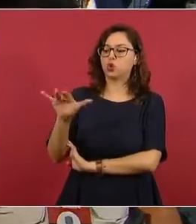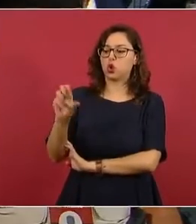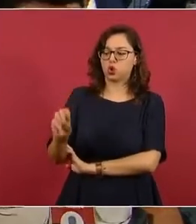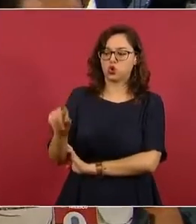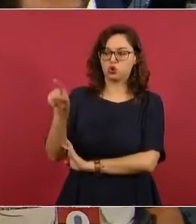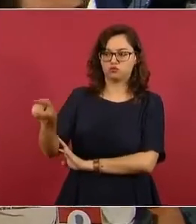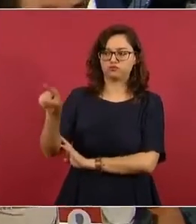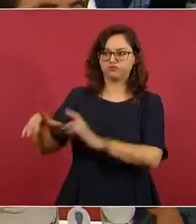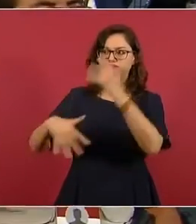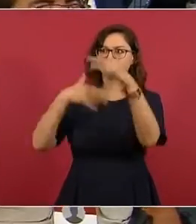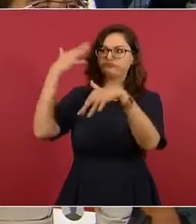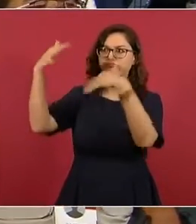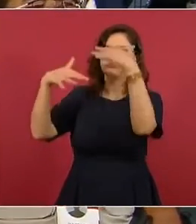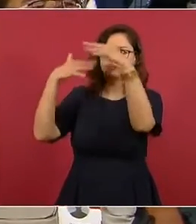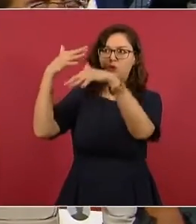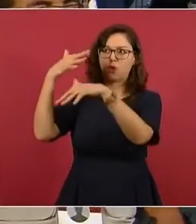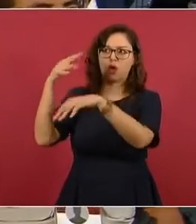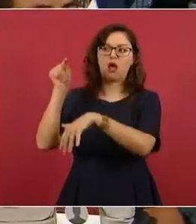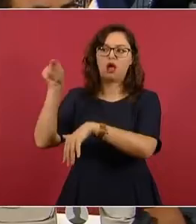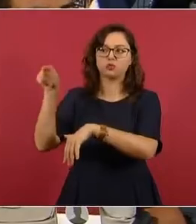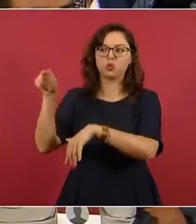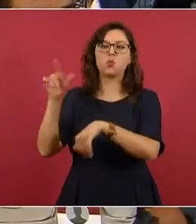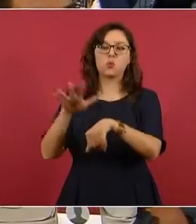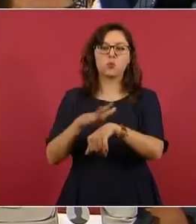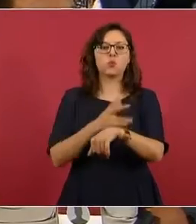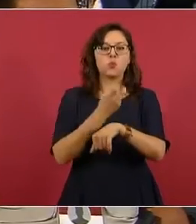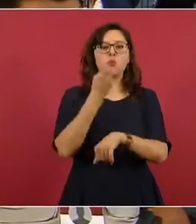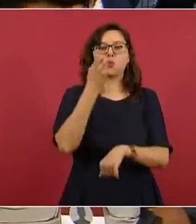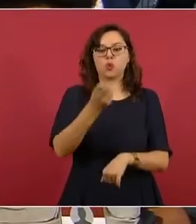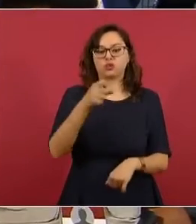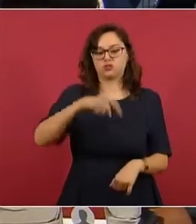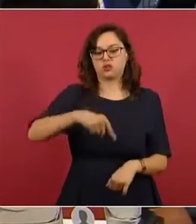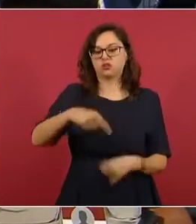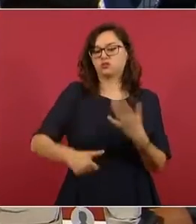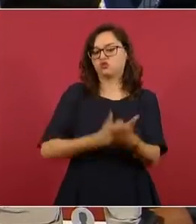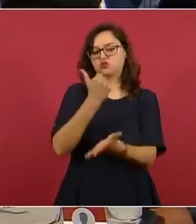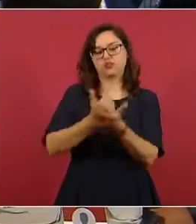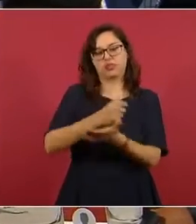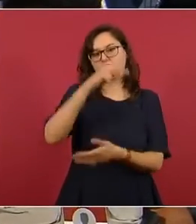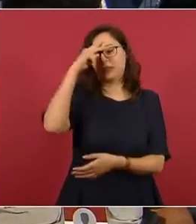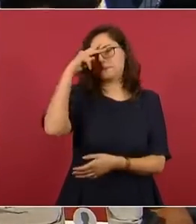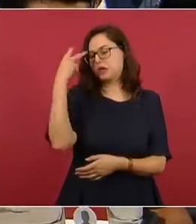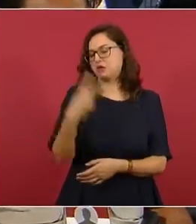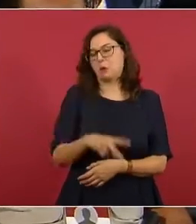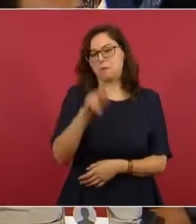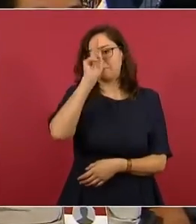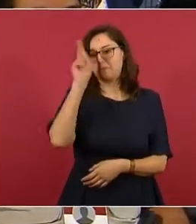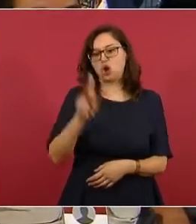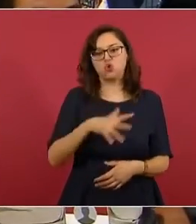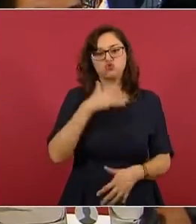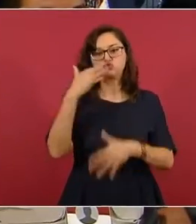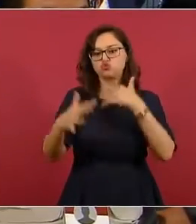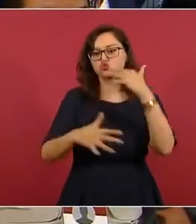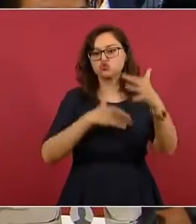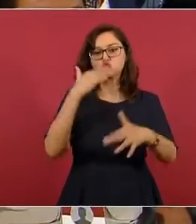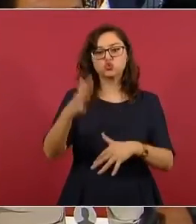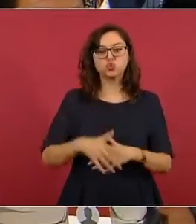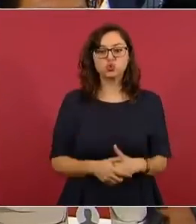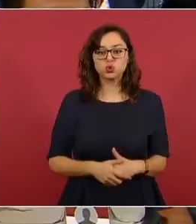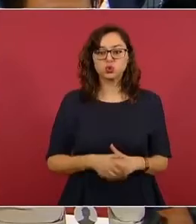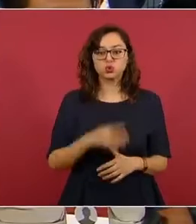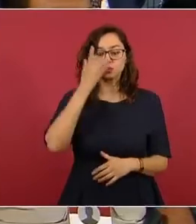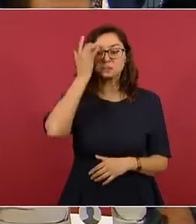inclusive la senadora Xóchitl Gálvez dice pues que había vivido engañada, que eran